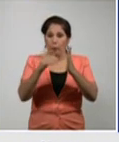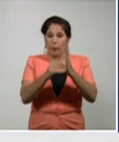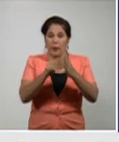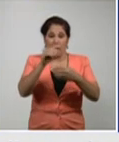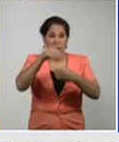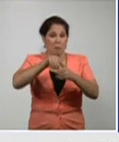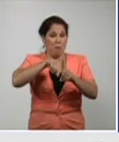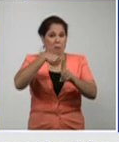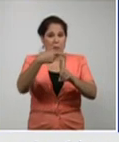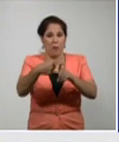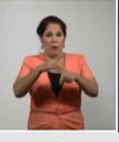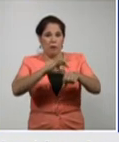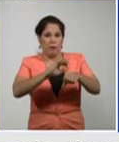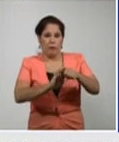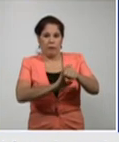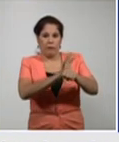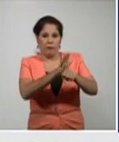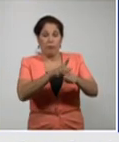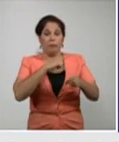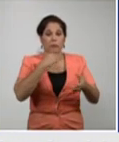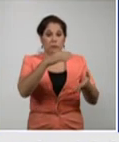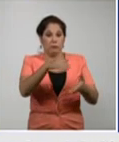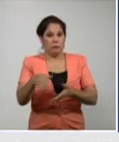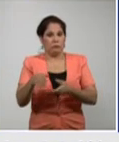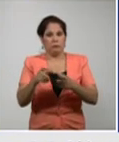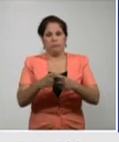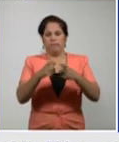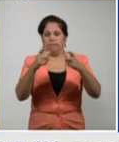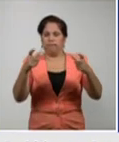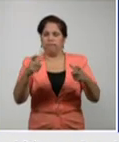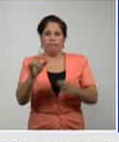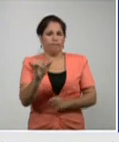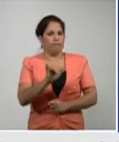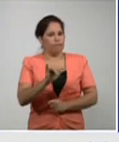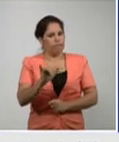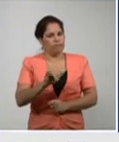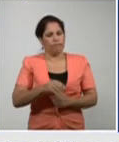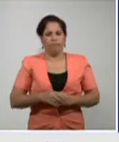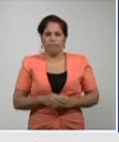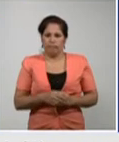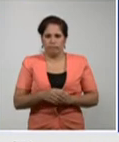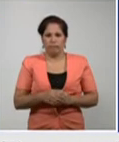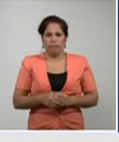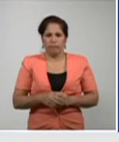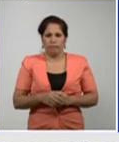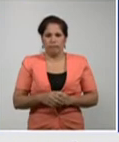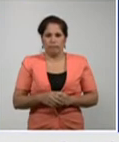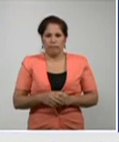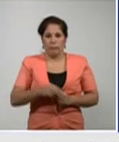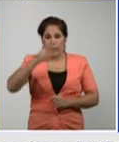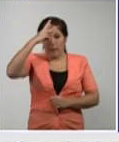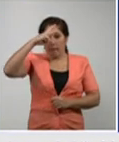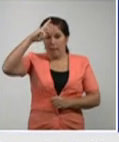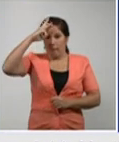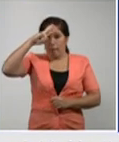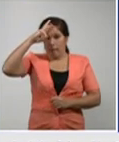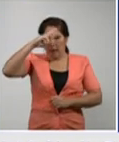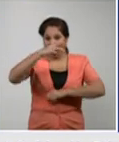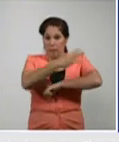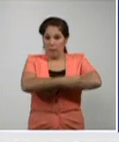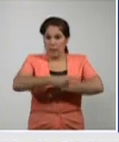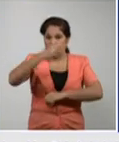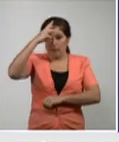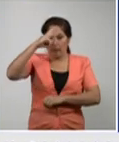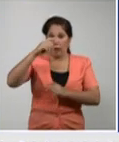personas y con letalidades muy altas, como siempre resaltamos, México y